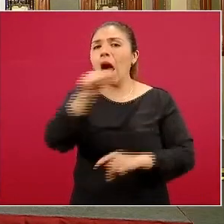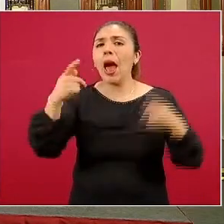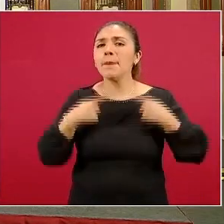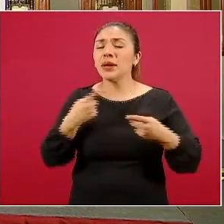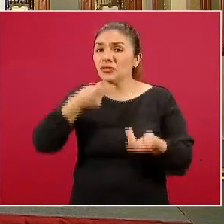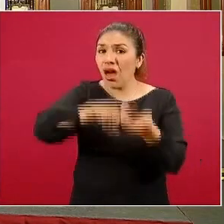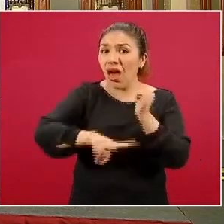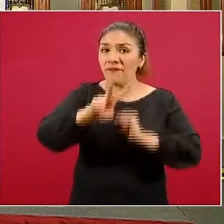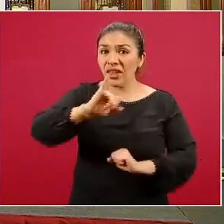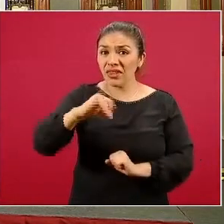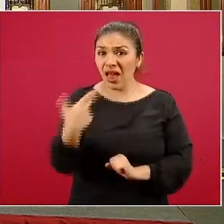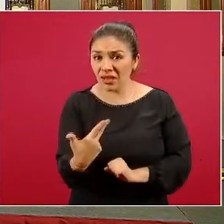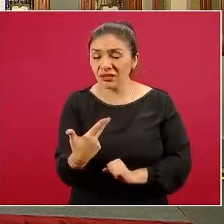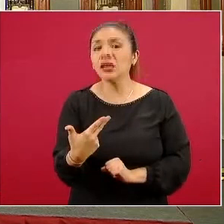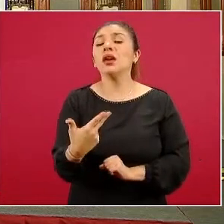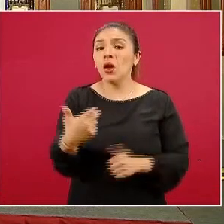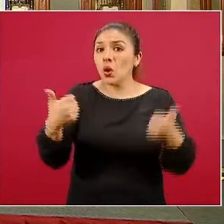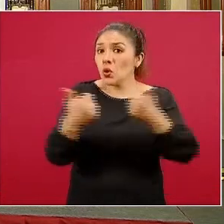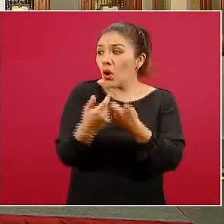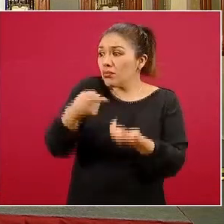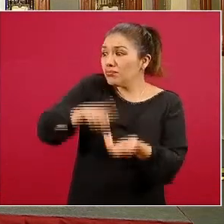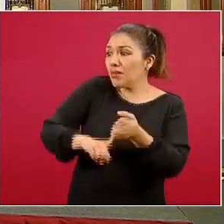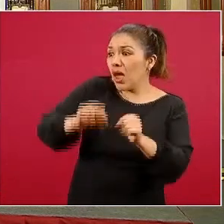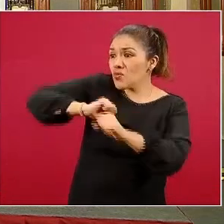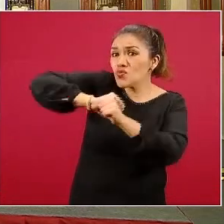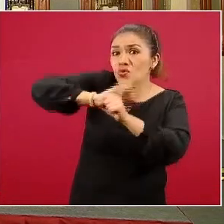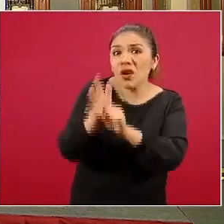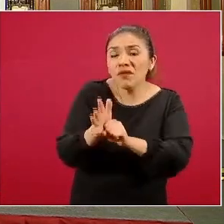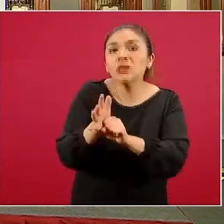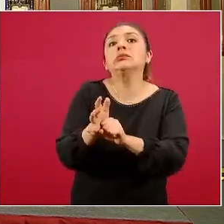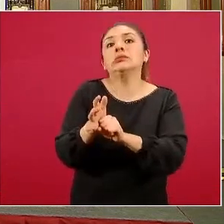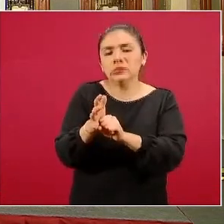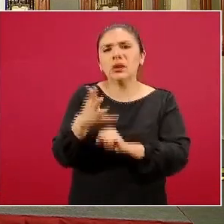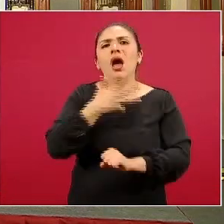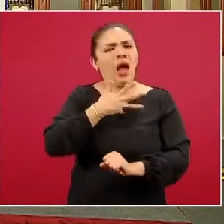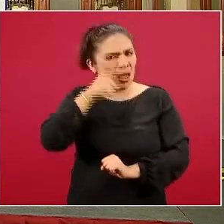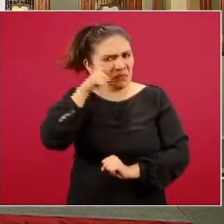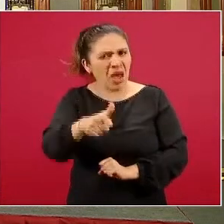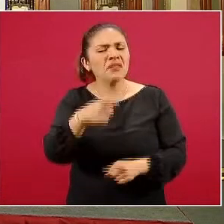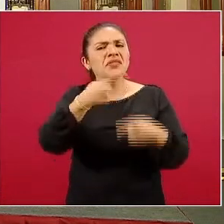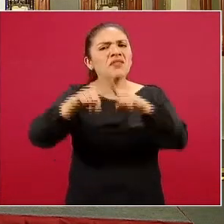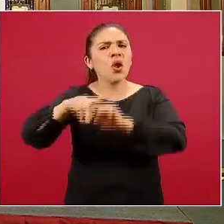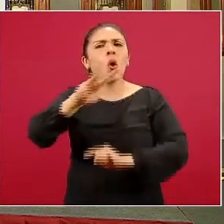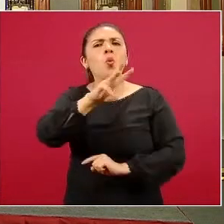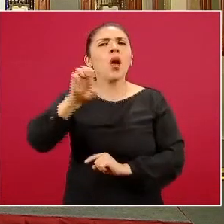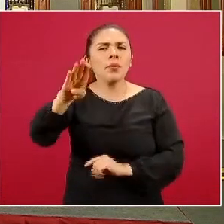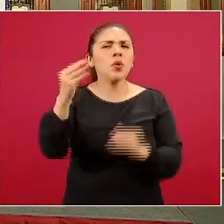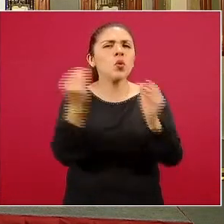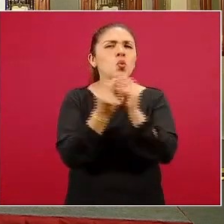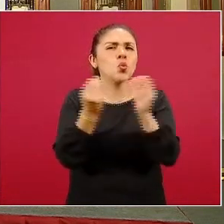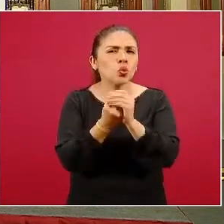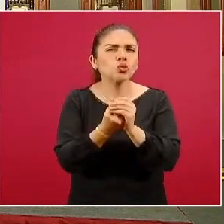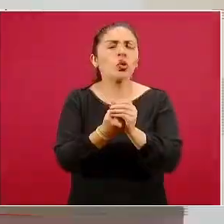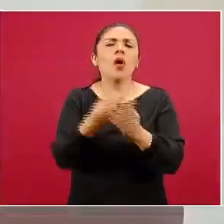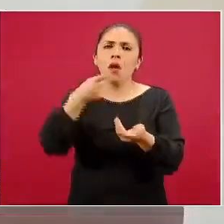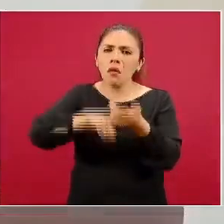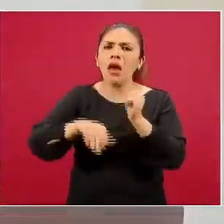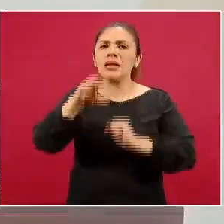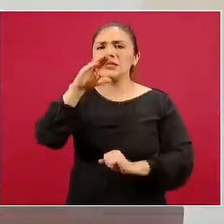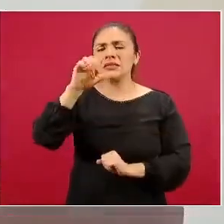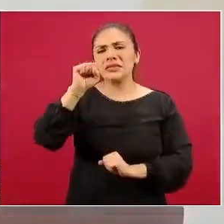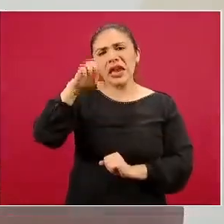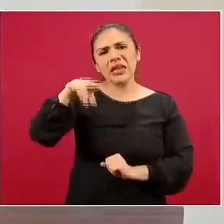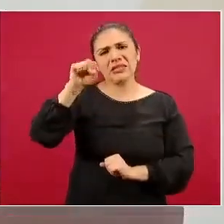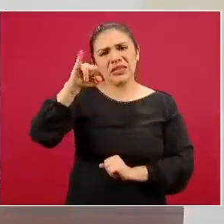viven con VIH frente a la pandemia y COVID. Esto lo pueden encontrar en diferentes webinars y demás en la propia página del